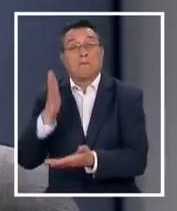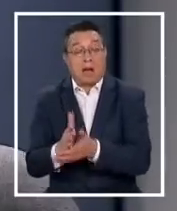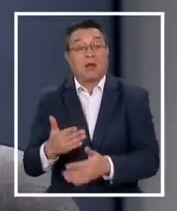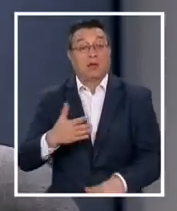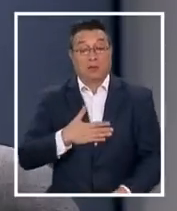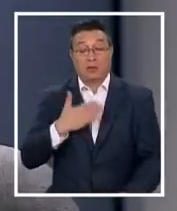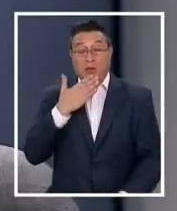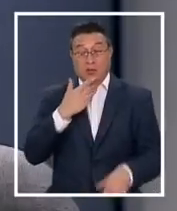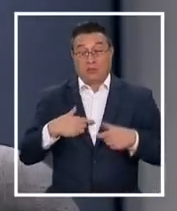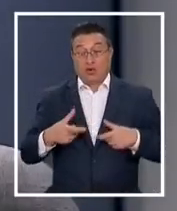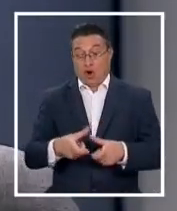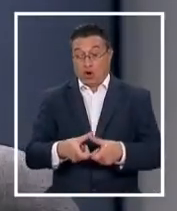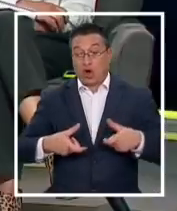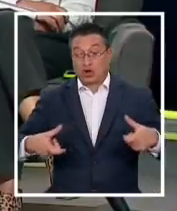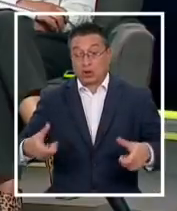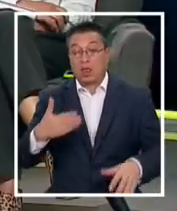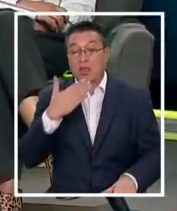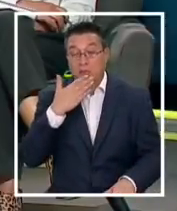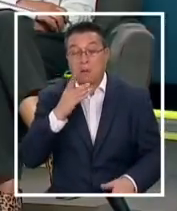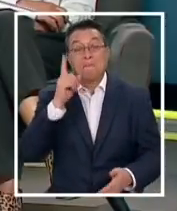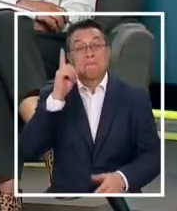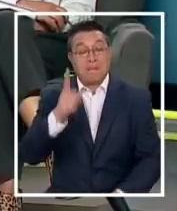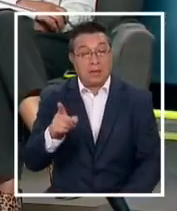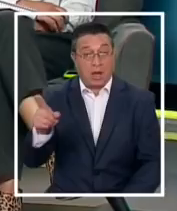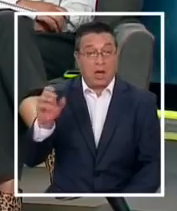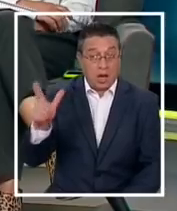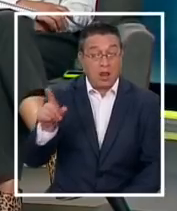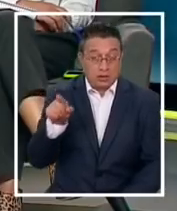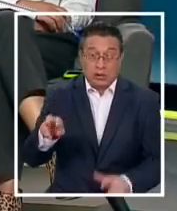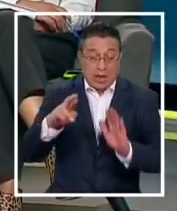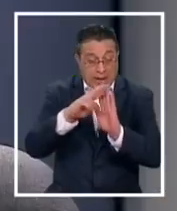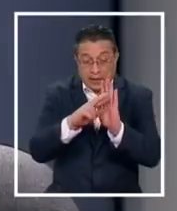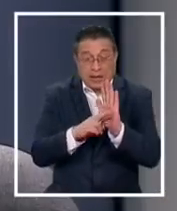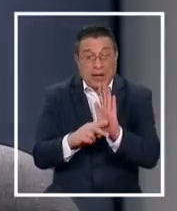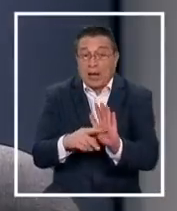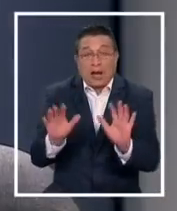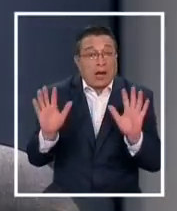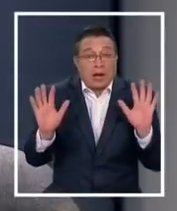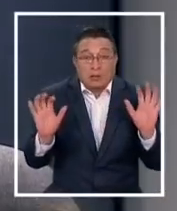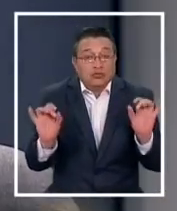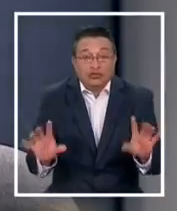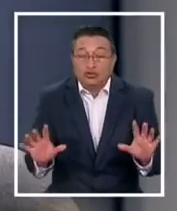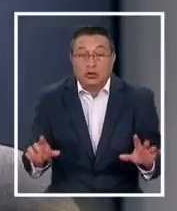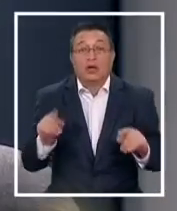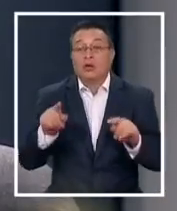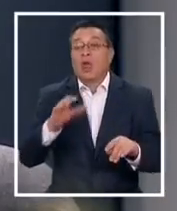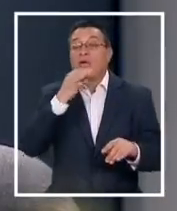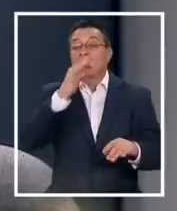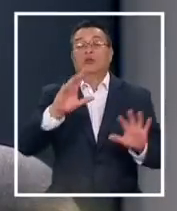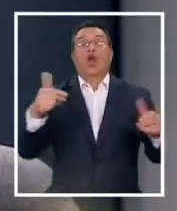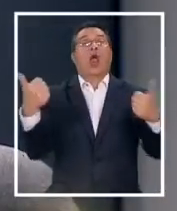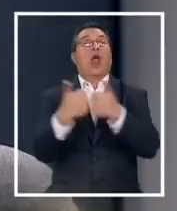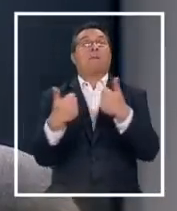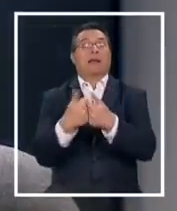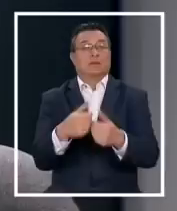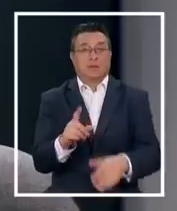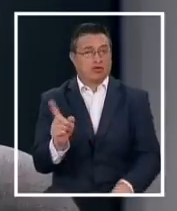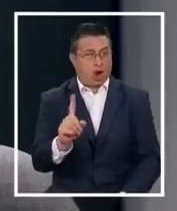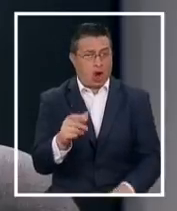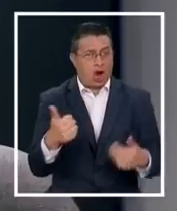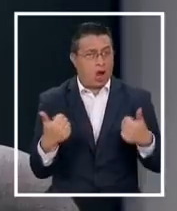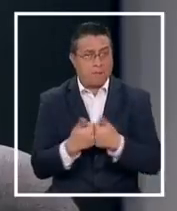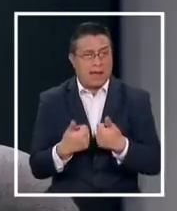toca integrar un consejo donde el presidente también dirime. Y esas son las reglas del juego. Entonces, cuando se dice, no es que aquí hubo empate, no hubo